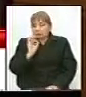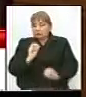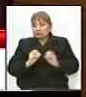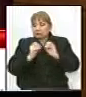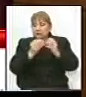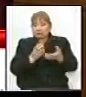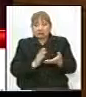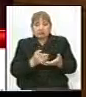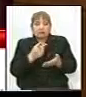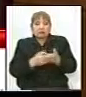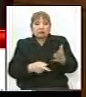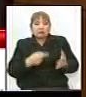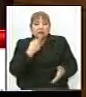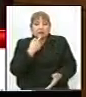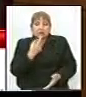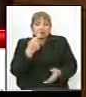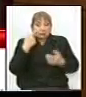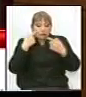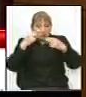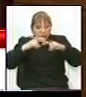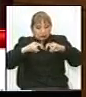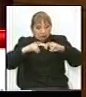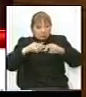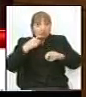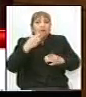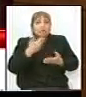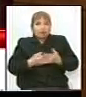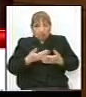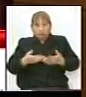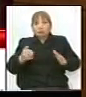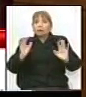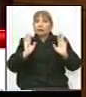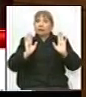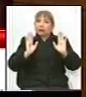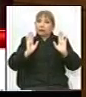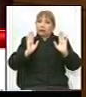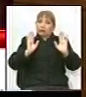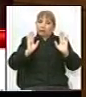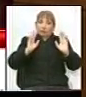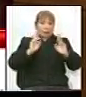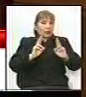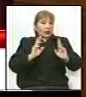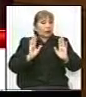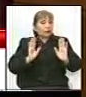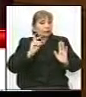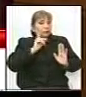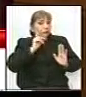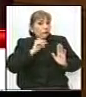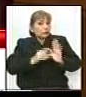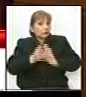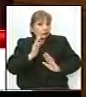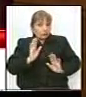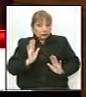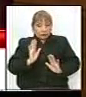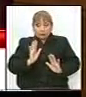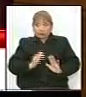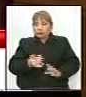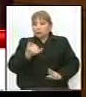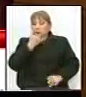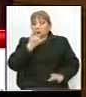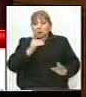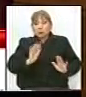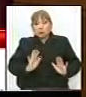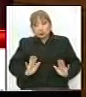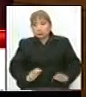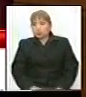Entiendo que van a decir que la investigación está en curso. Ojalá sea desmentido en este sentido por alguna falta de información de mi